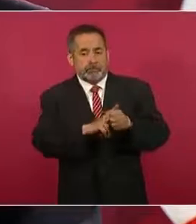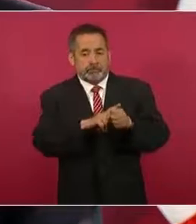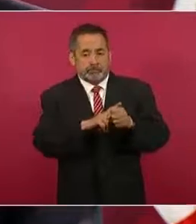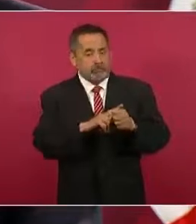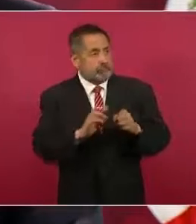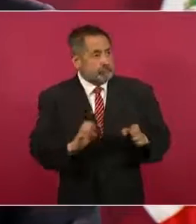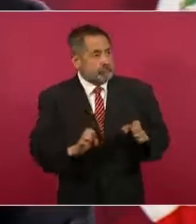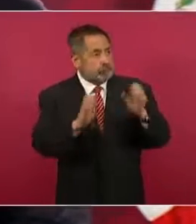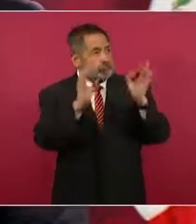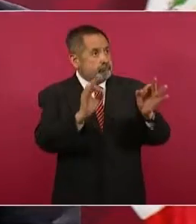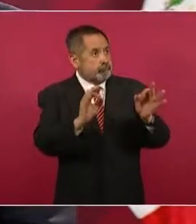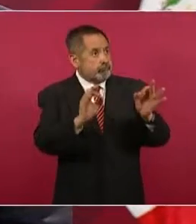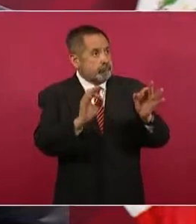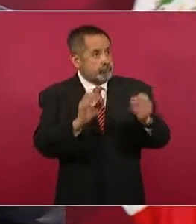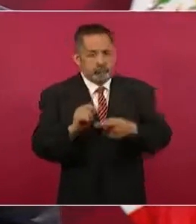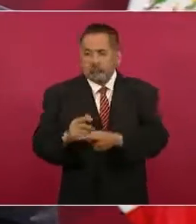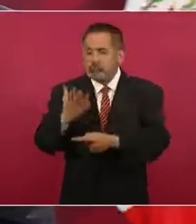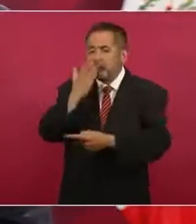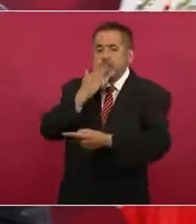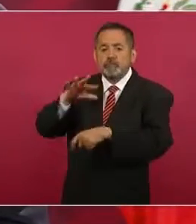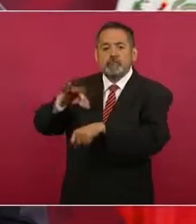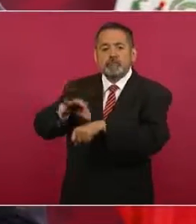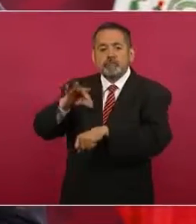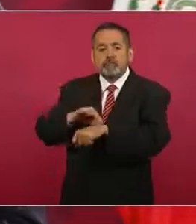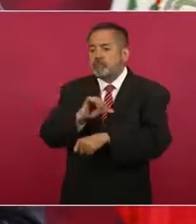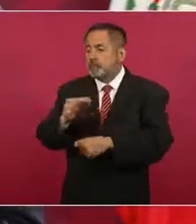pero no tenemos pediatras,